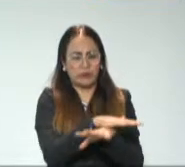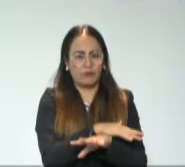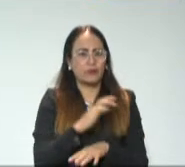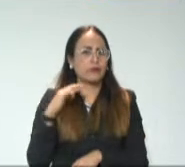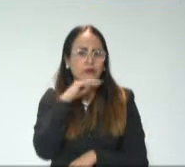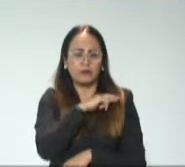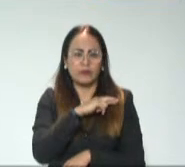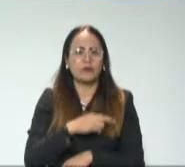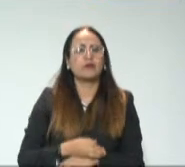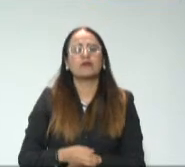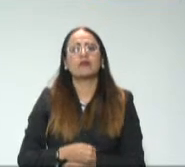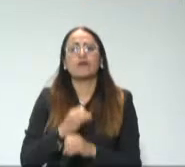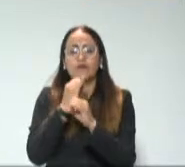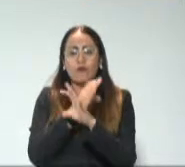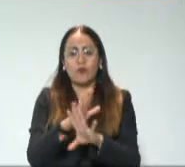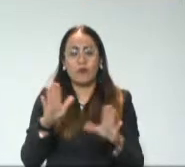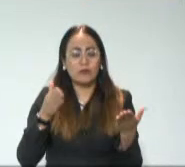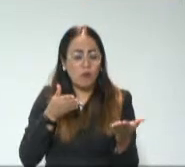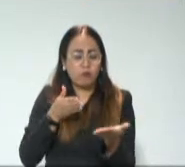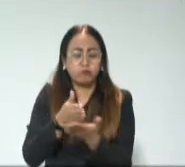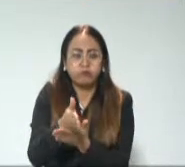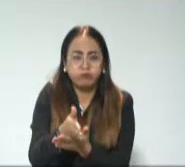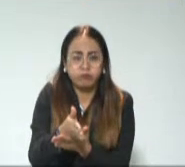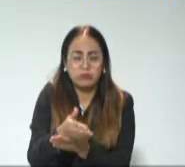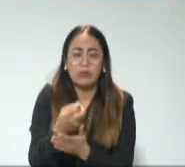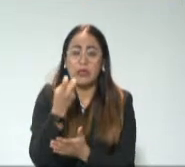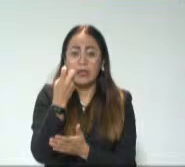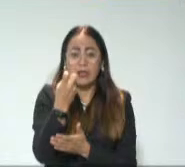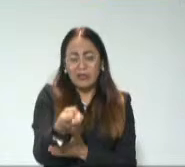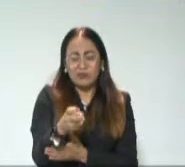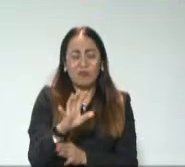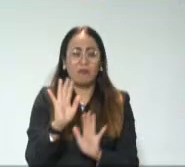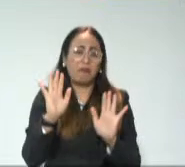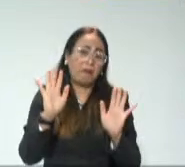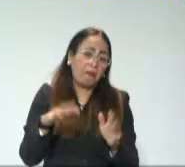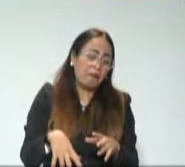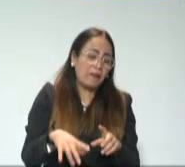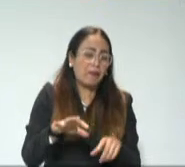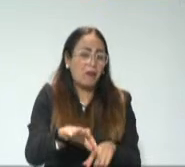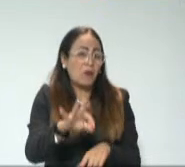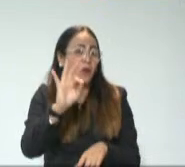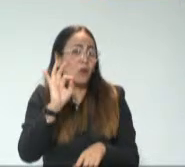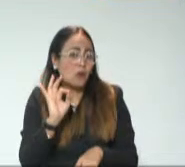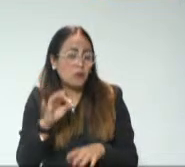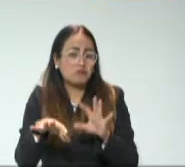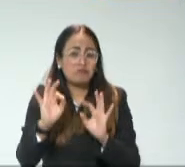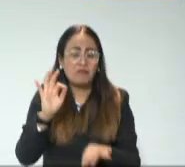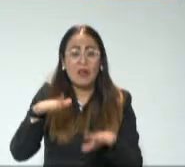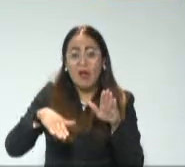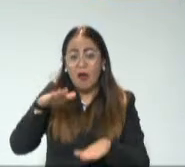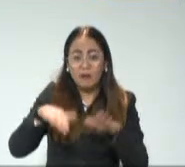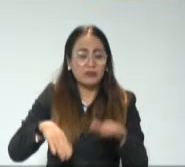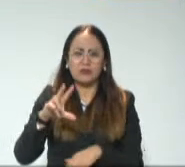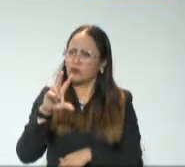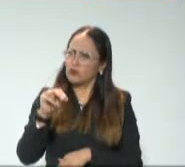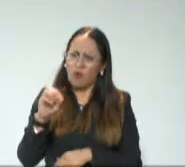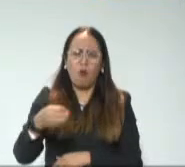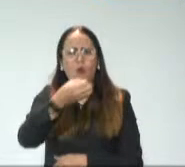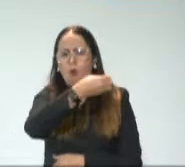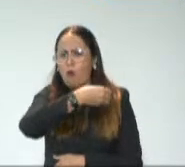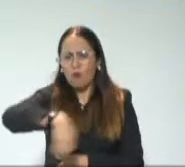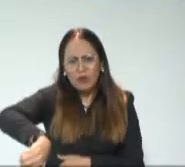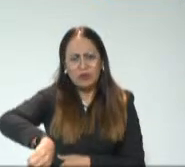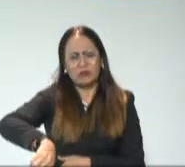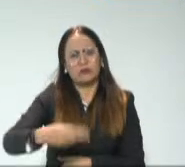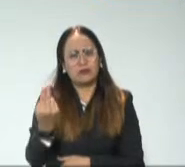el acceso a contenidos debe dejar de ser una opción y pasar a ser una obligación es fundamental